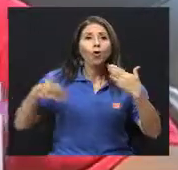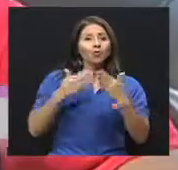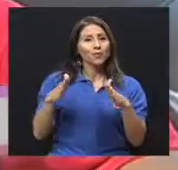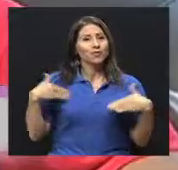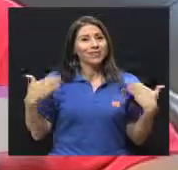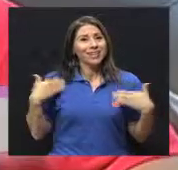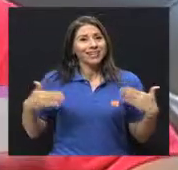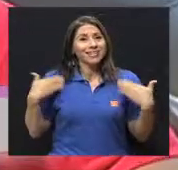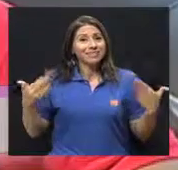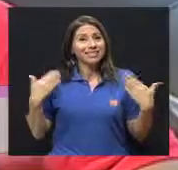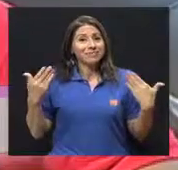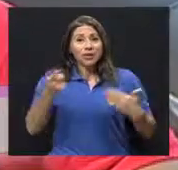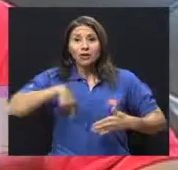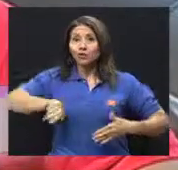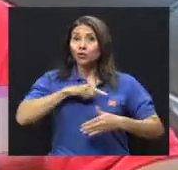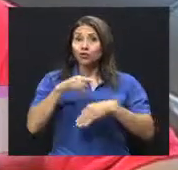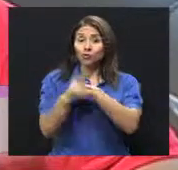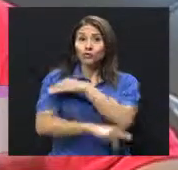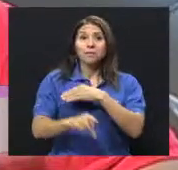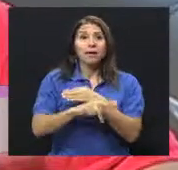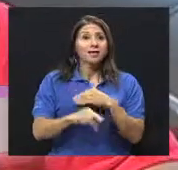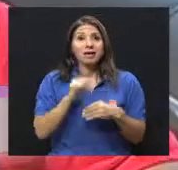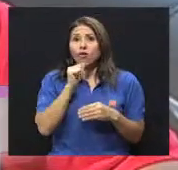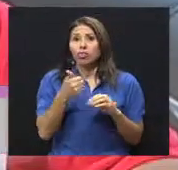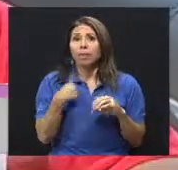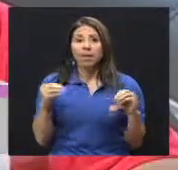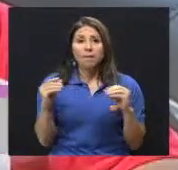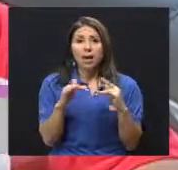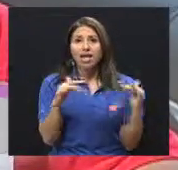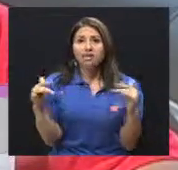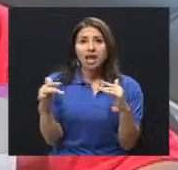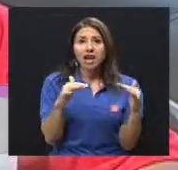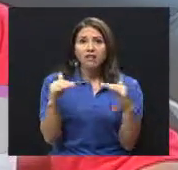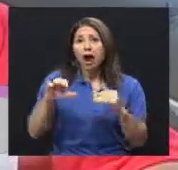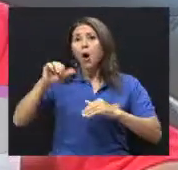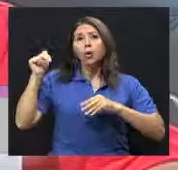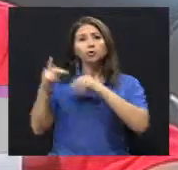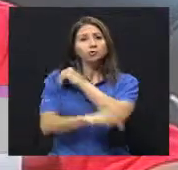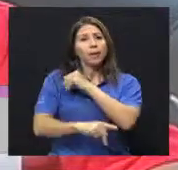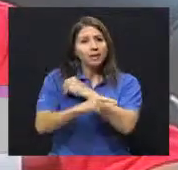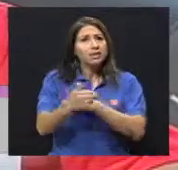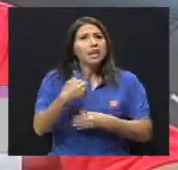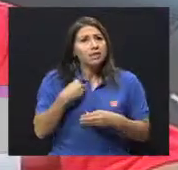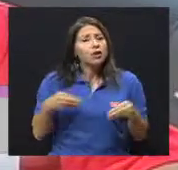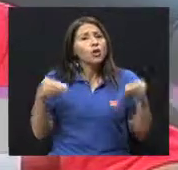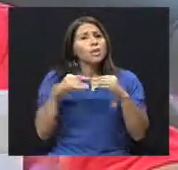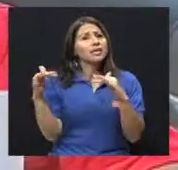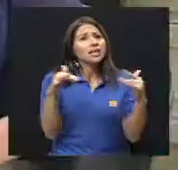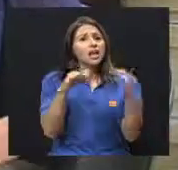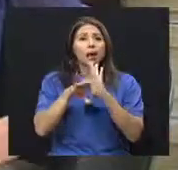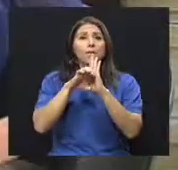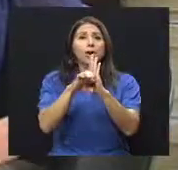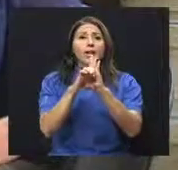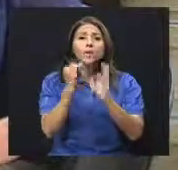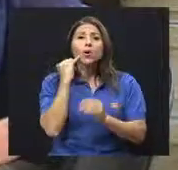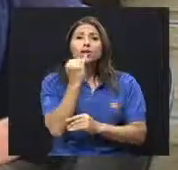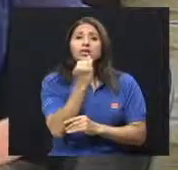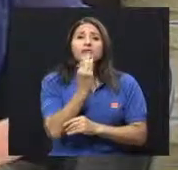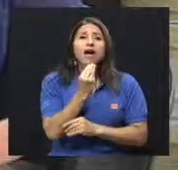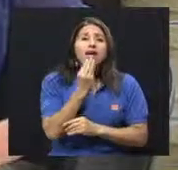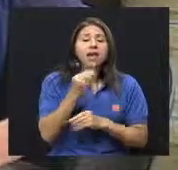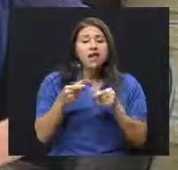Somos casi el país que no tiene más guerra. Uh-huh. Los otros han tenido más guerra, como en Israel y Gaza. Sí, ¿qué ha pasado,